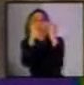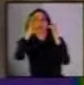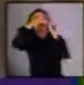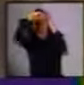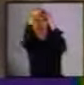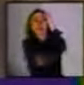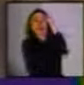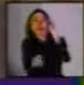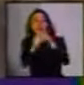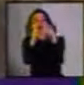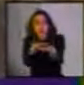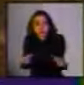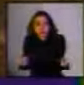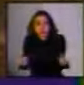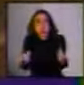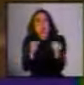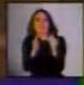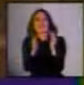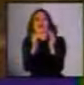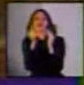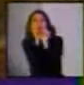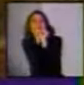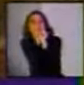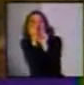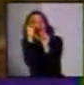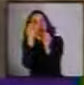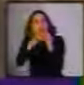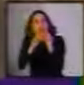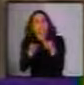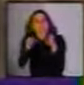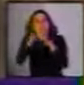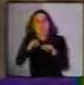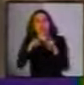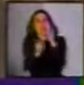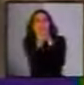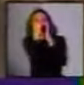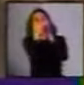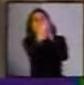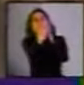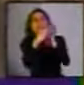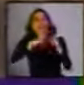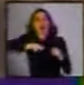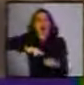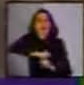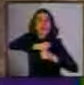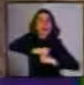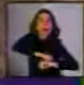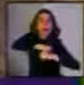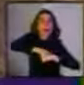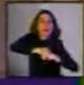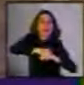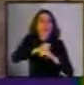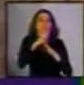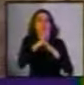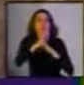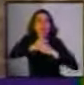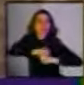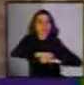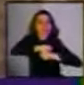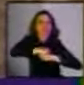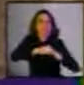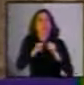cayeron. Nos quedan solo los bordes, hay todo un tema de trabajo, inclusive que incluye hasta la carpintería, porque hay que cortar la forma en madera.